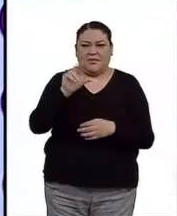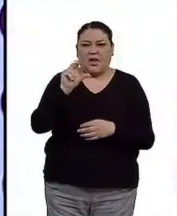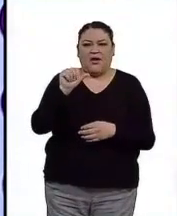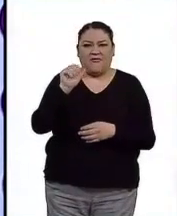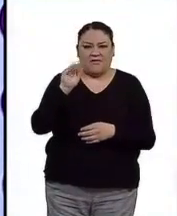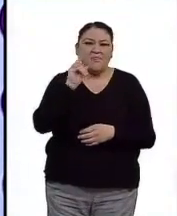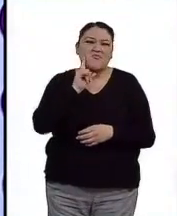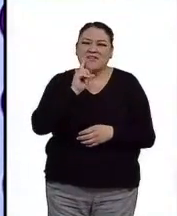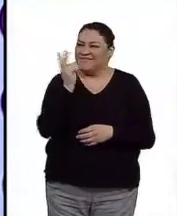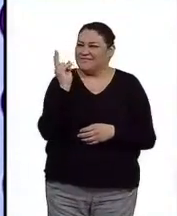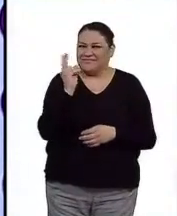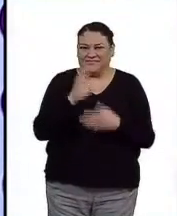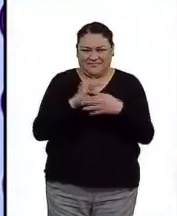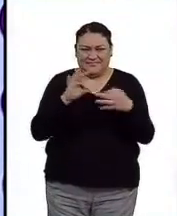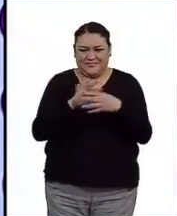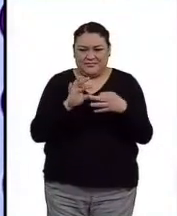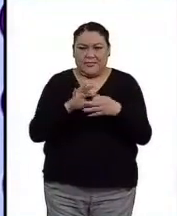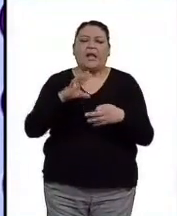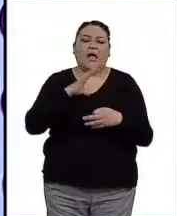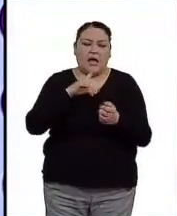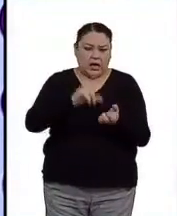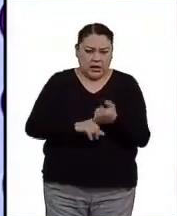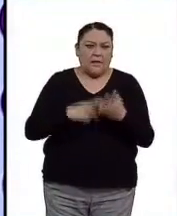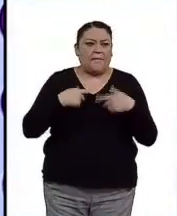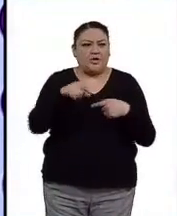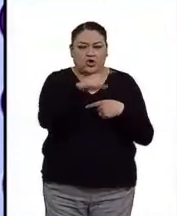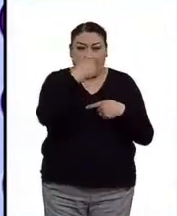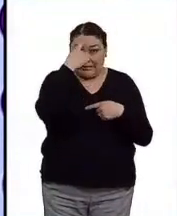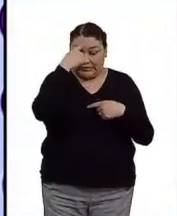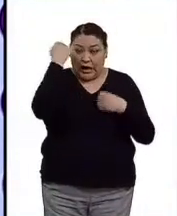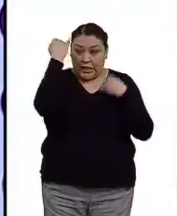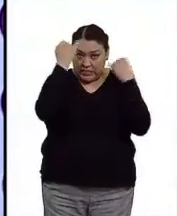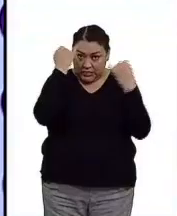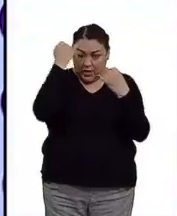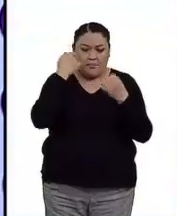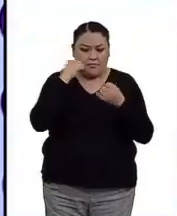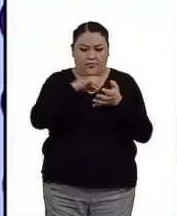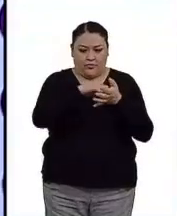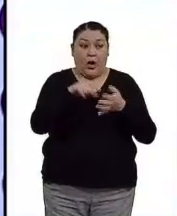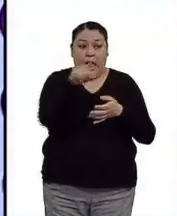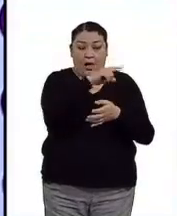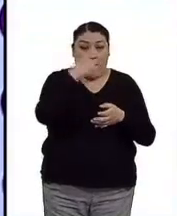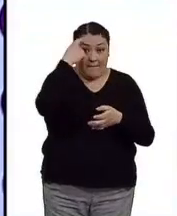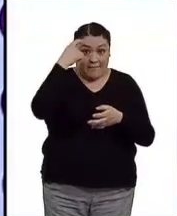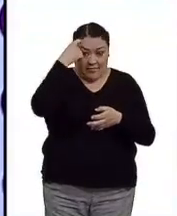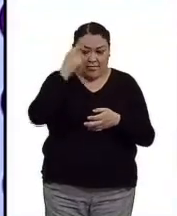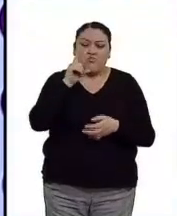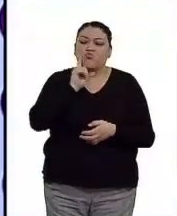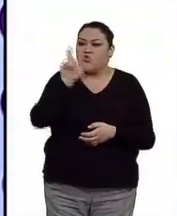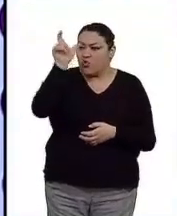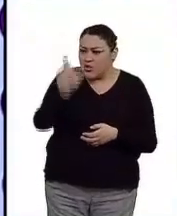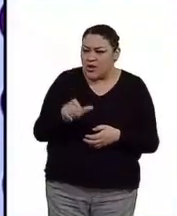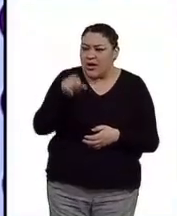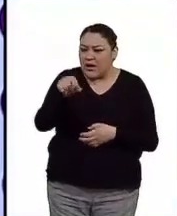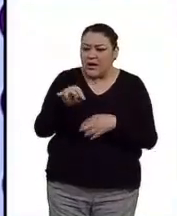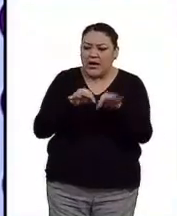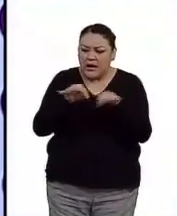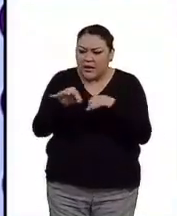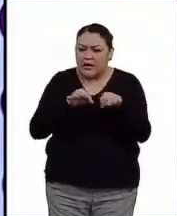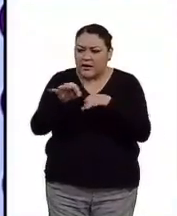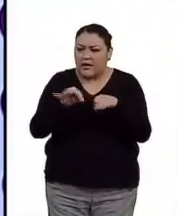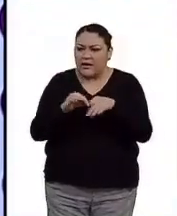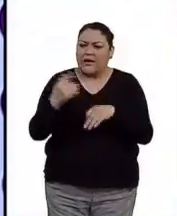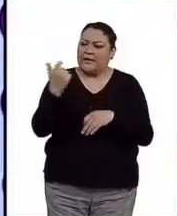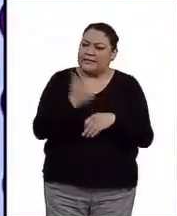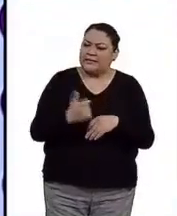hay otro tipo de estereotipos que tienen que ver, por ejemplo, con que las mujeres tenemos nada más el trabajo remunerado. Y